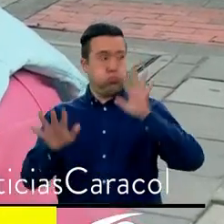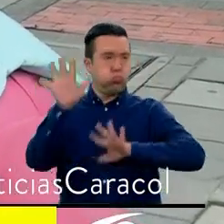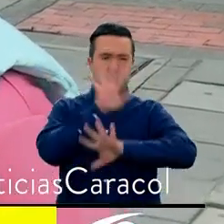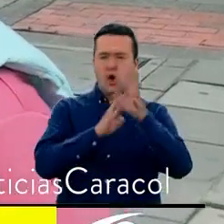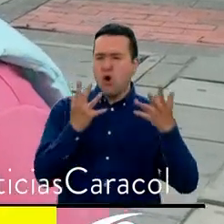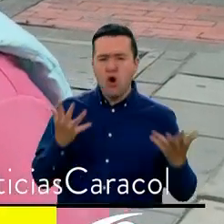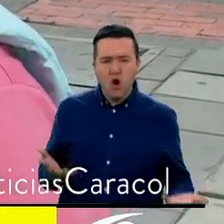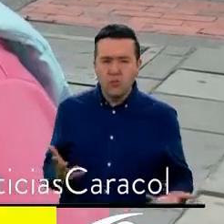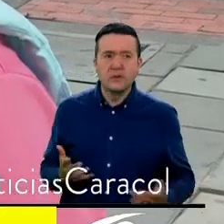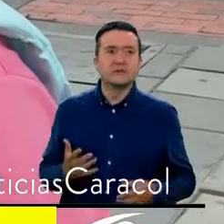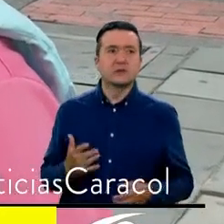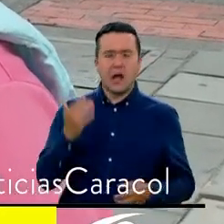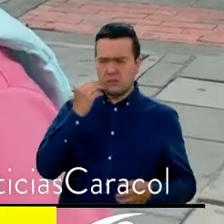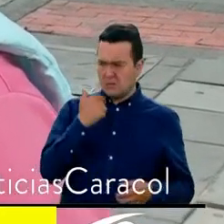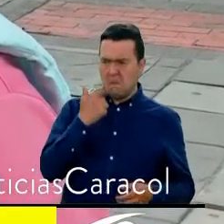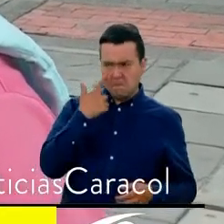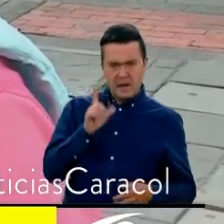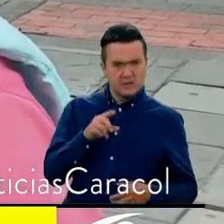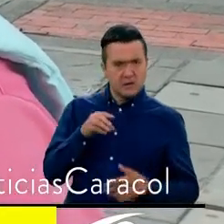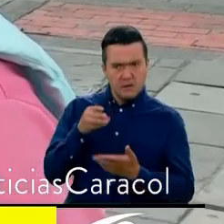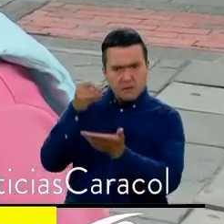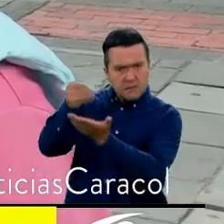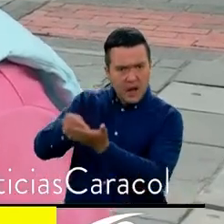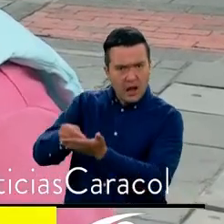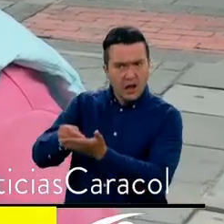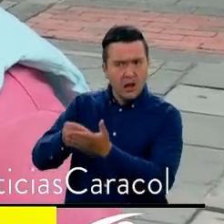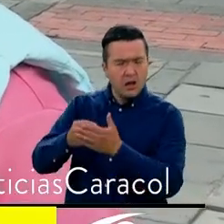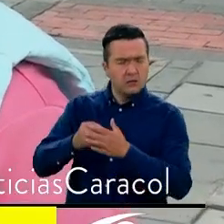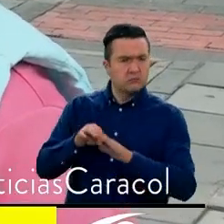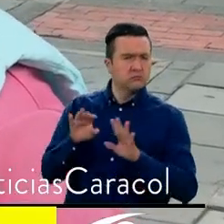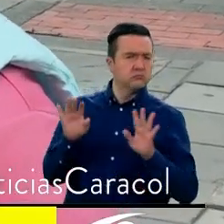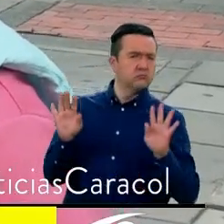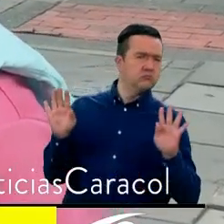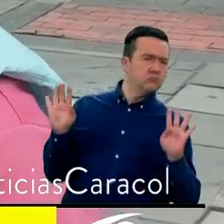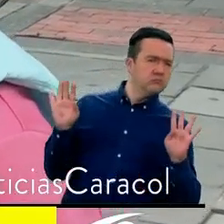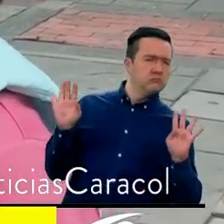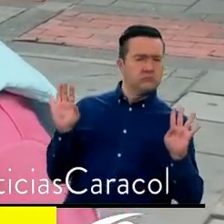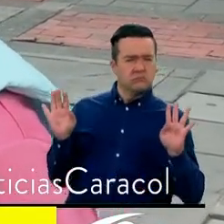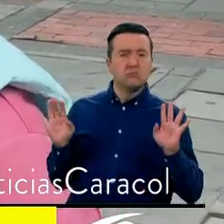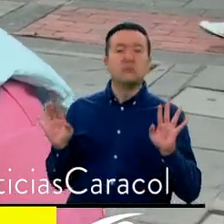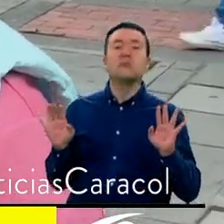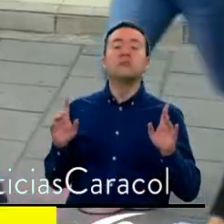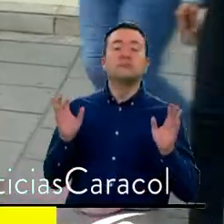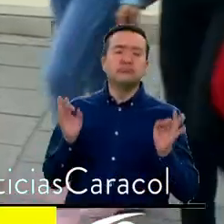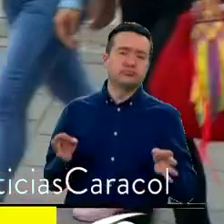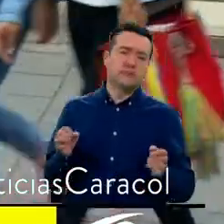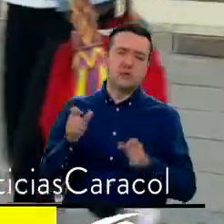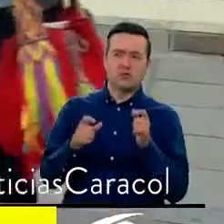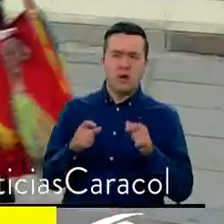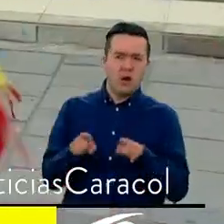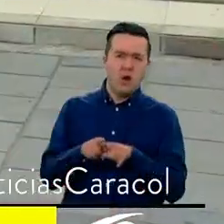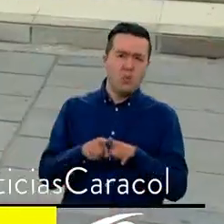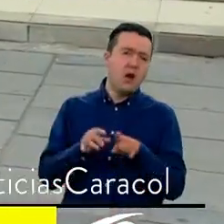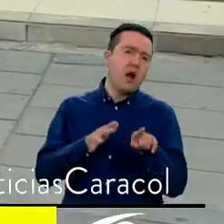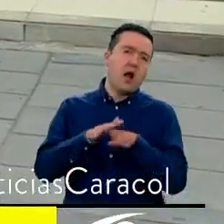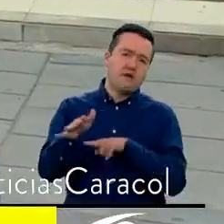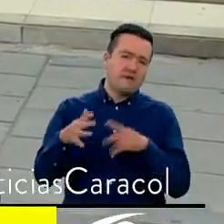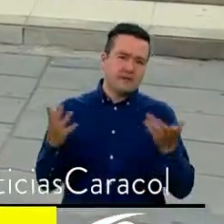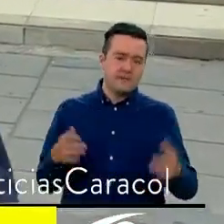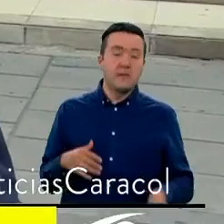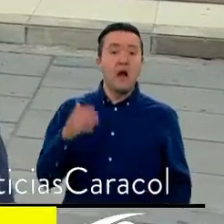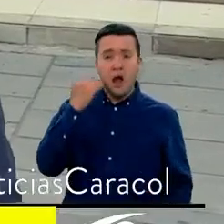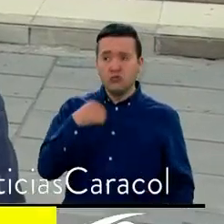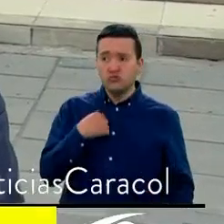pronto los están cobrando, entonces pues hay que mirar porque la gente sale perjudicada. Pues ya miré,